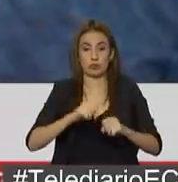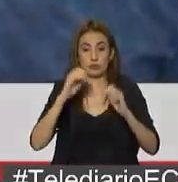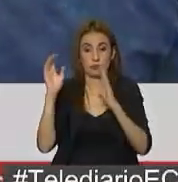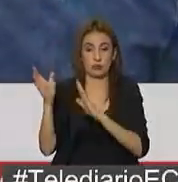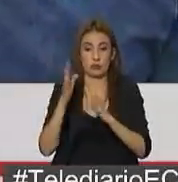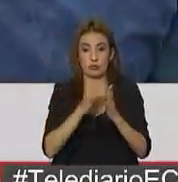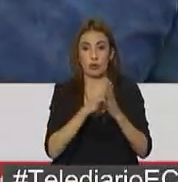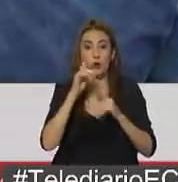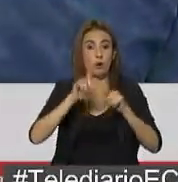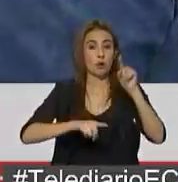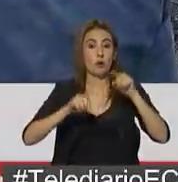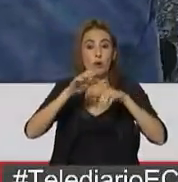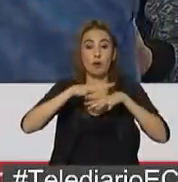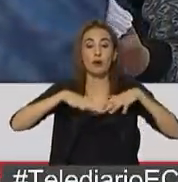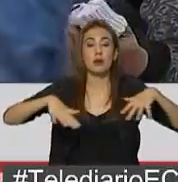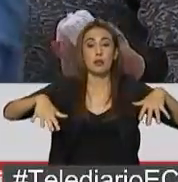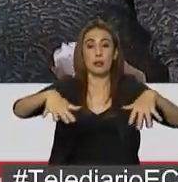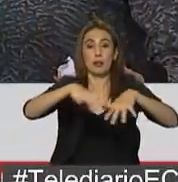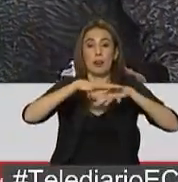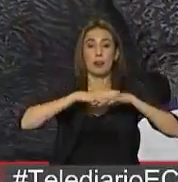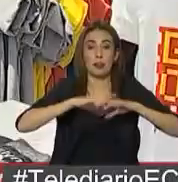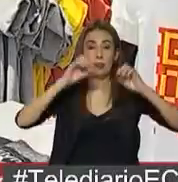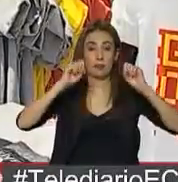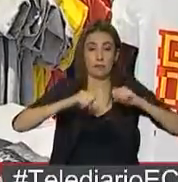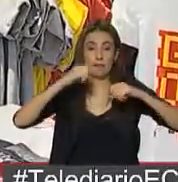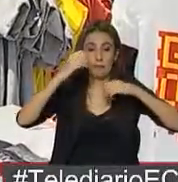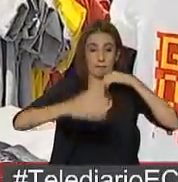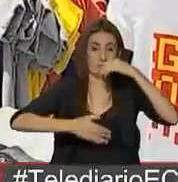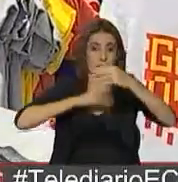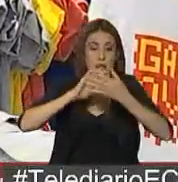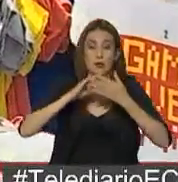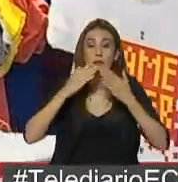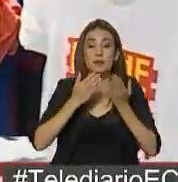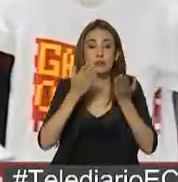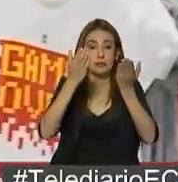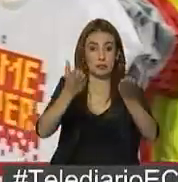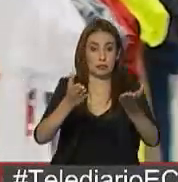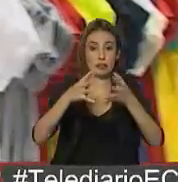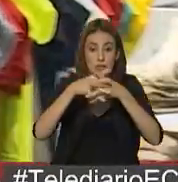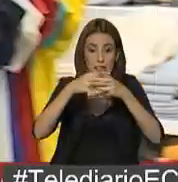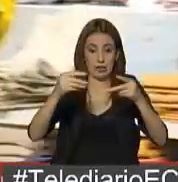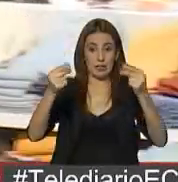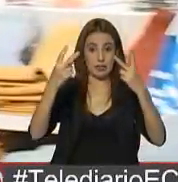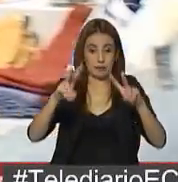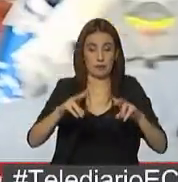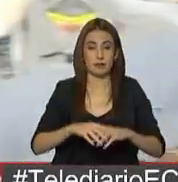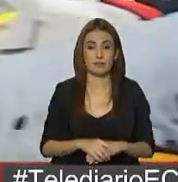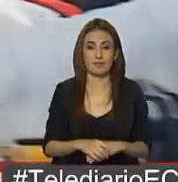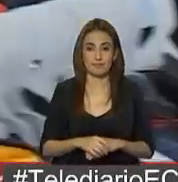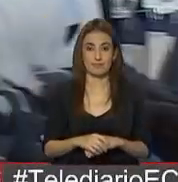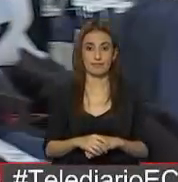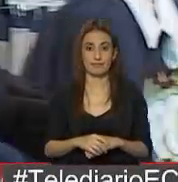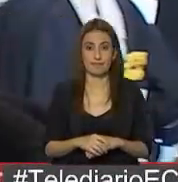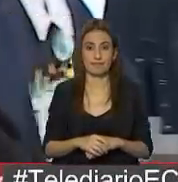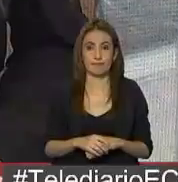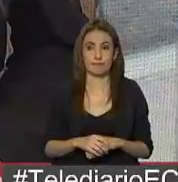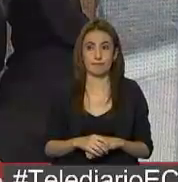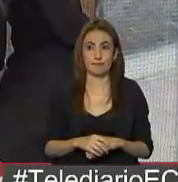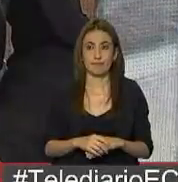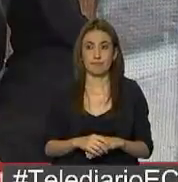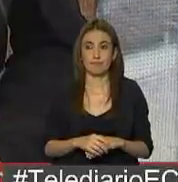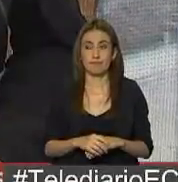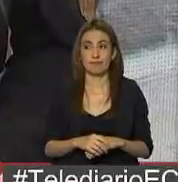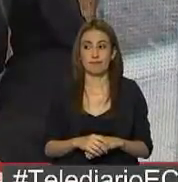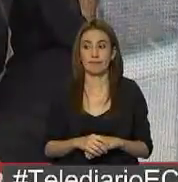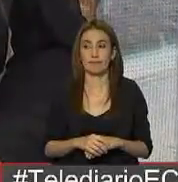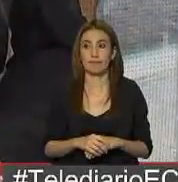al supermercado o a comprar ropa, prefiera los productos nacionales que ofrecen calidad. Verónica Rivadeneira, Ecuador TV.